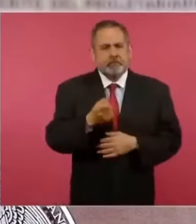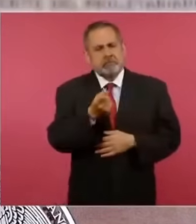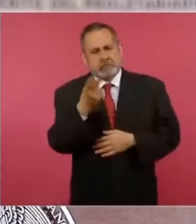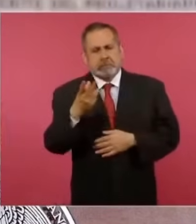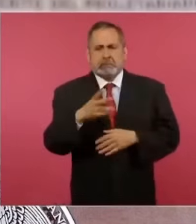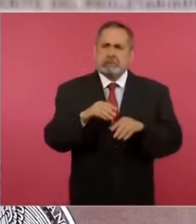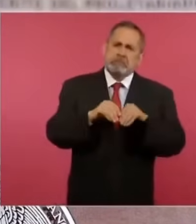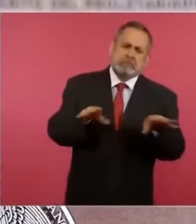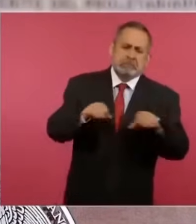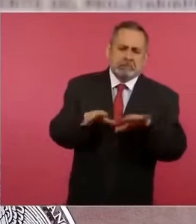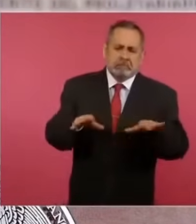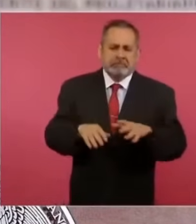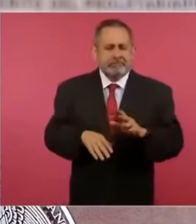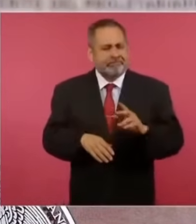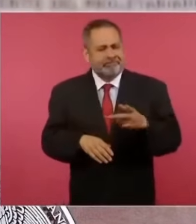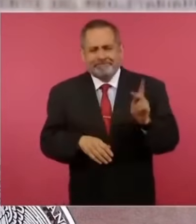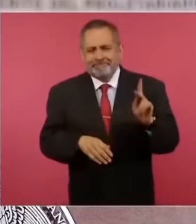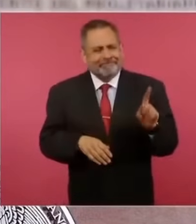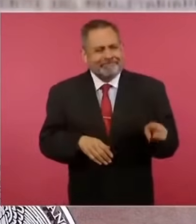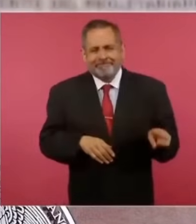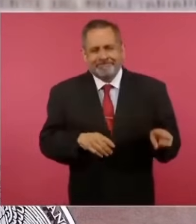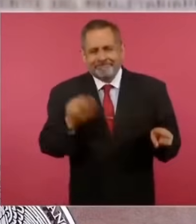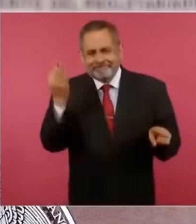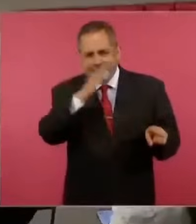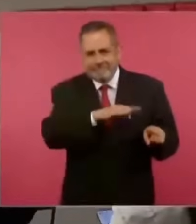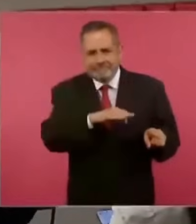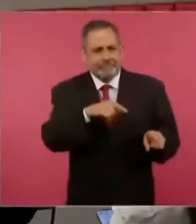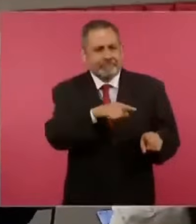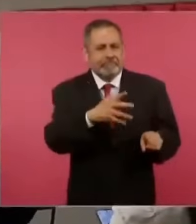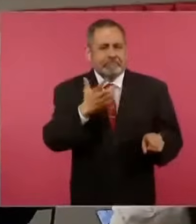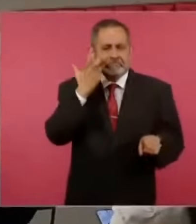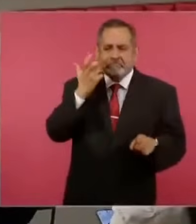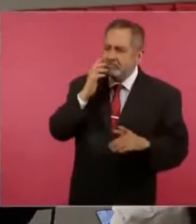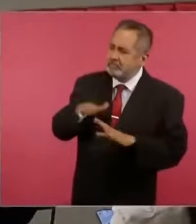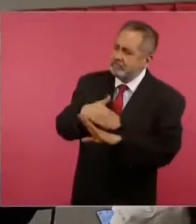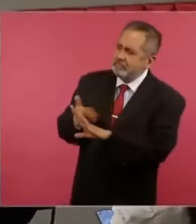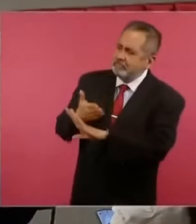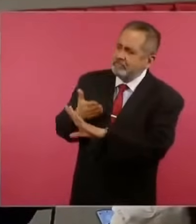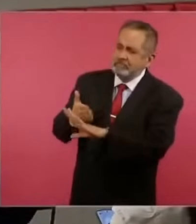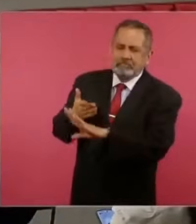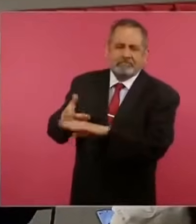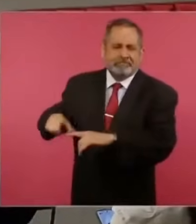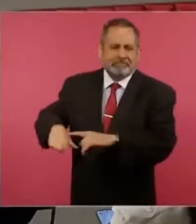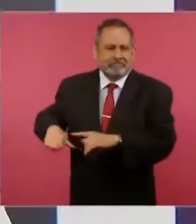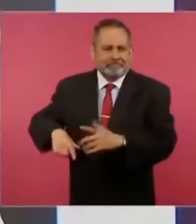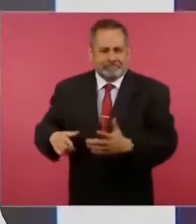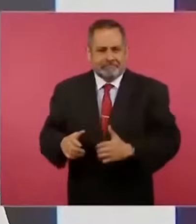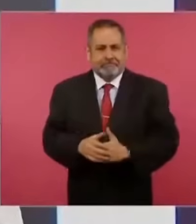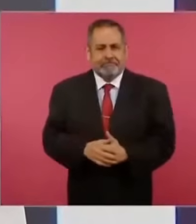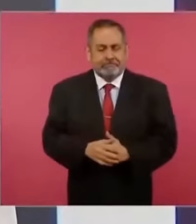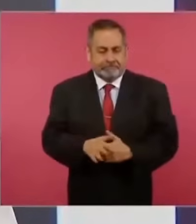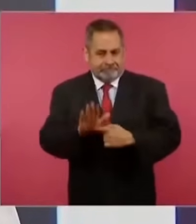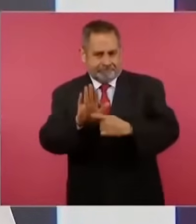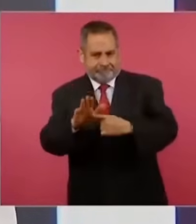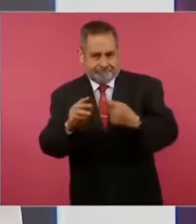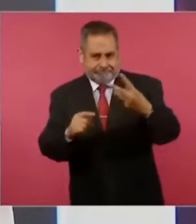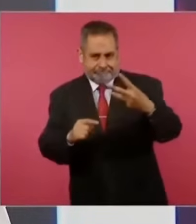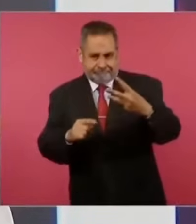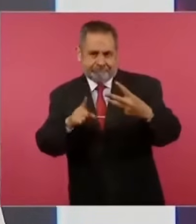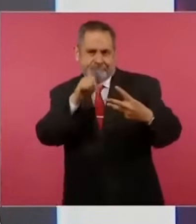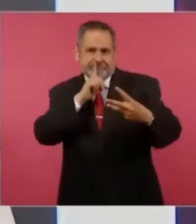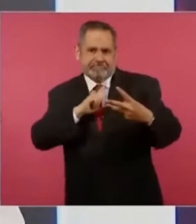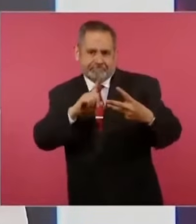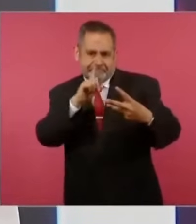viralizan, pero todas son usadas para cuestionar al gobierno de la ciudad. Vamos a presentar tres mentiras. La